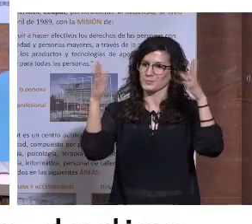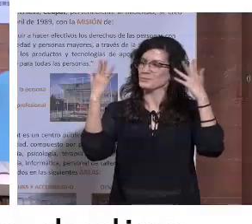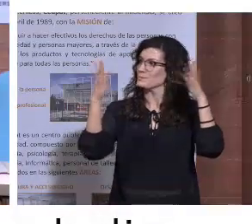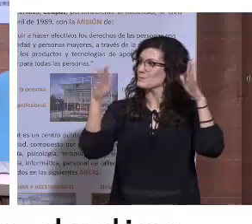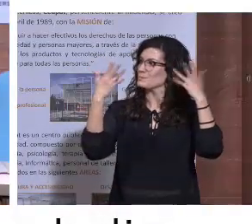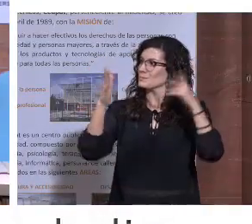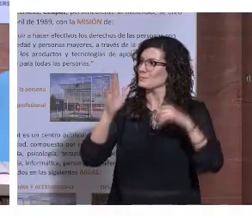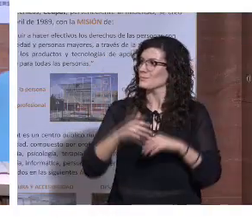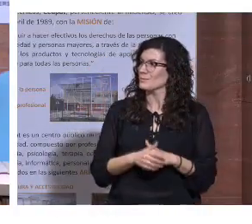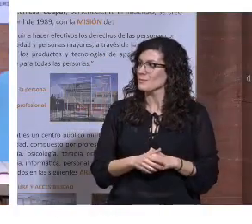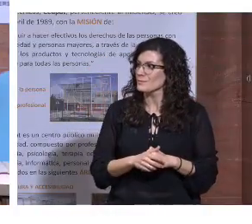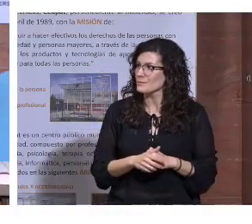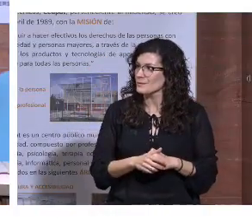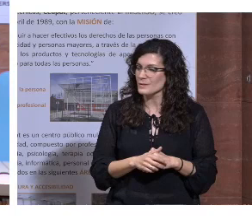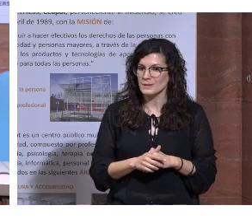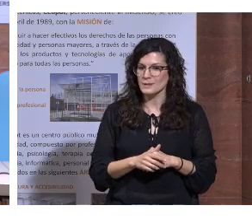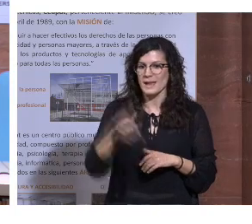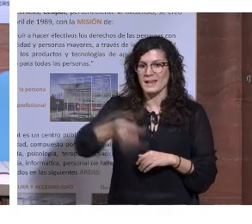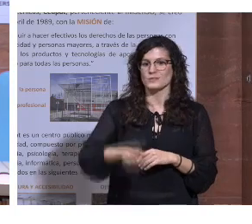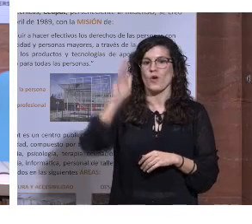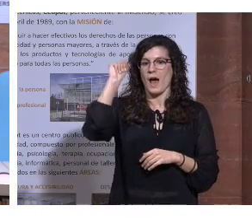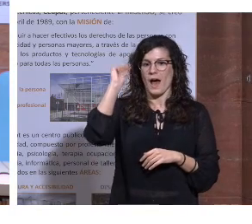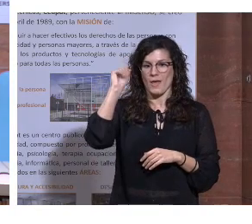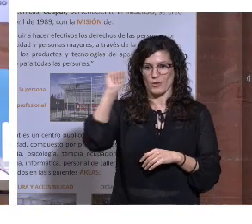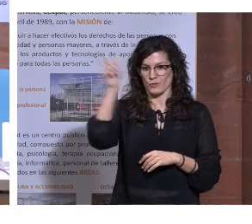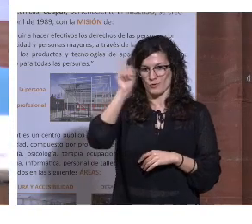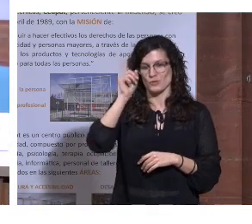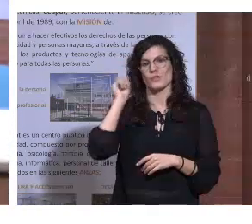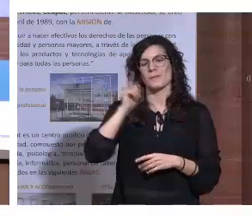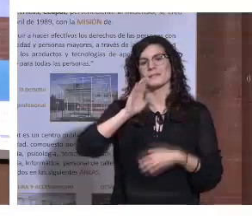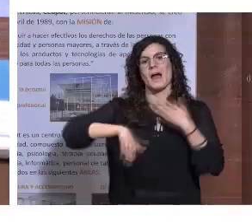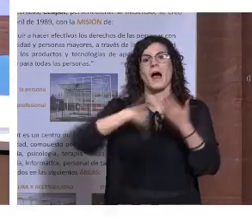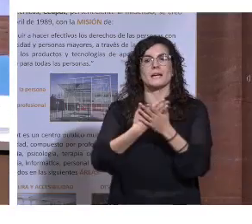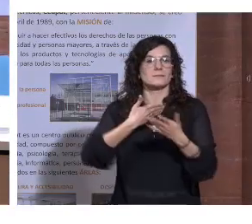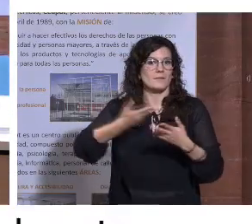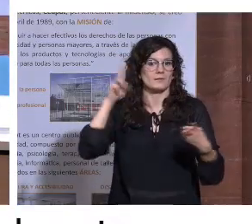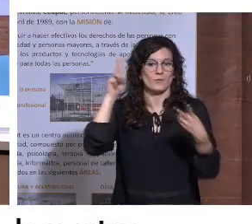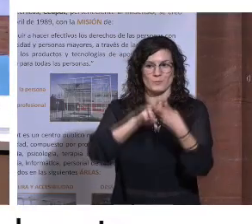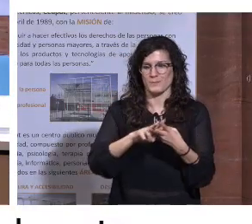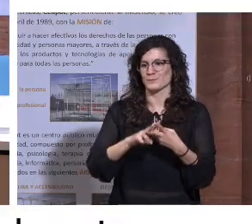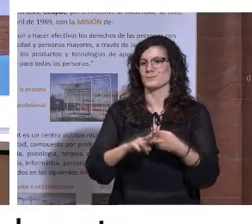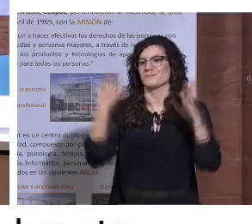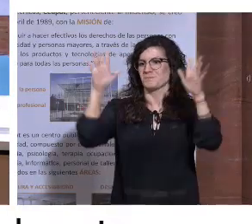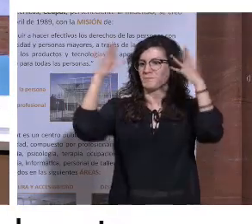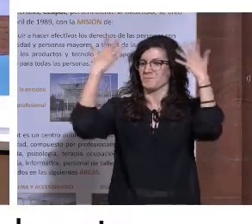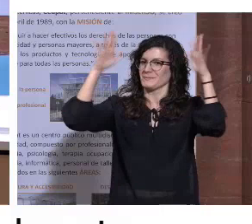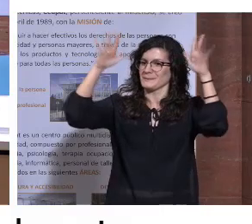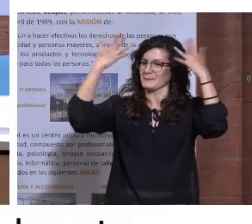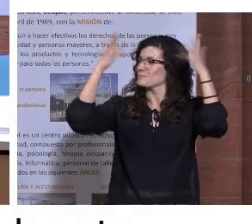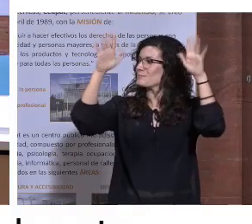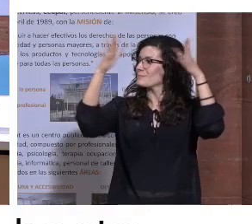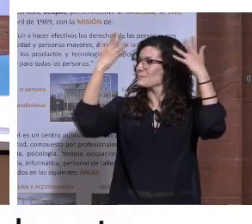y esto no es un adiós, sino un hasta luego, que nos veremos. Un besito y gracias.